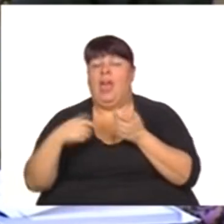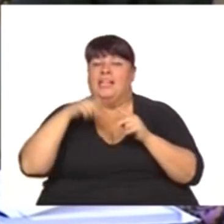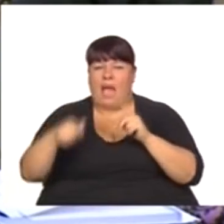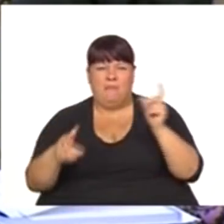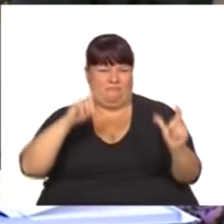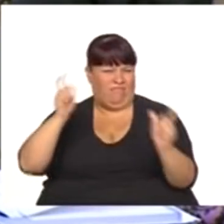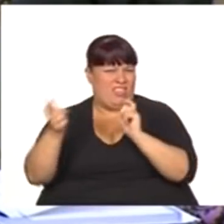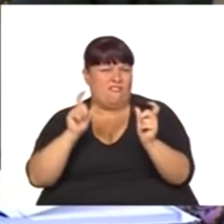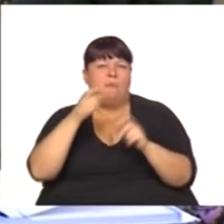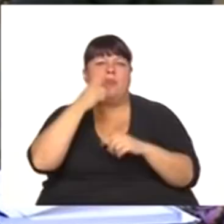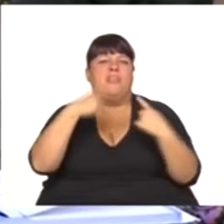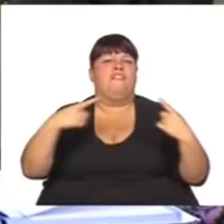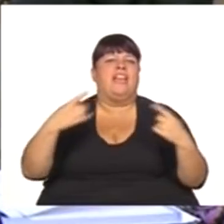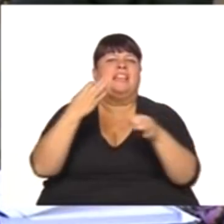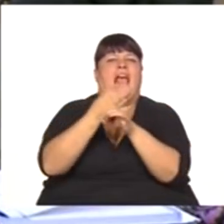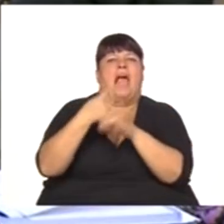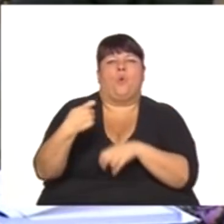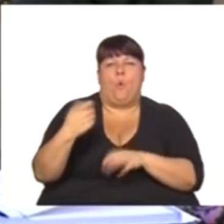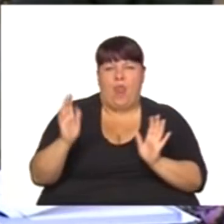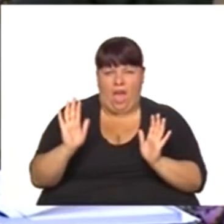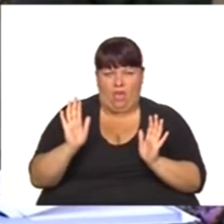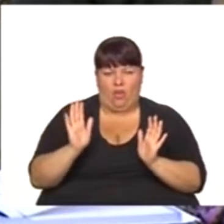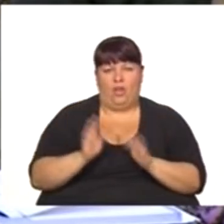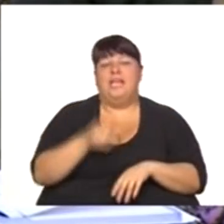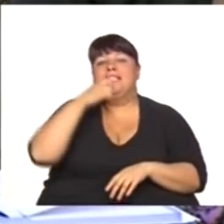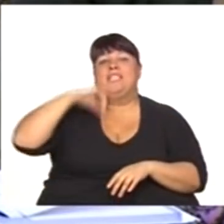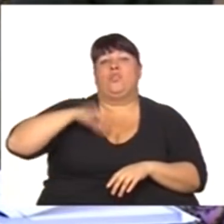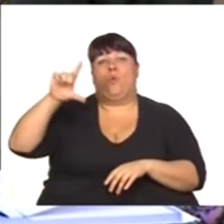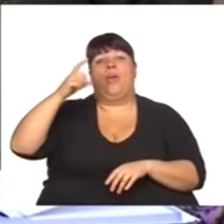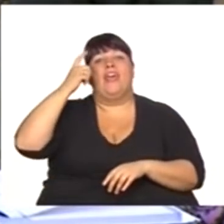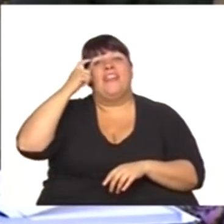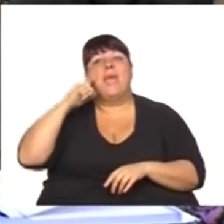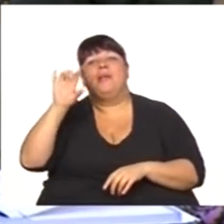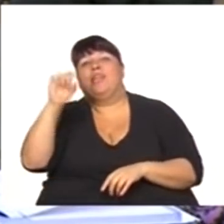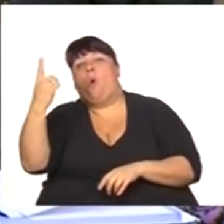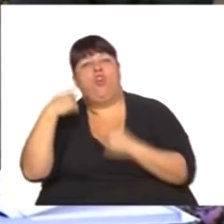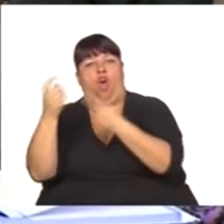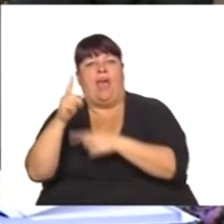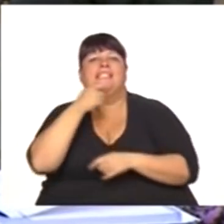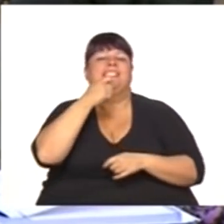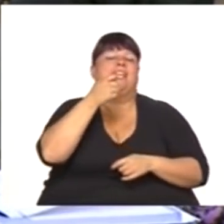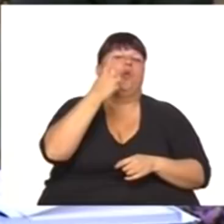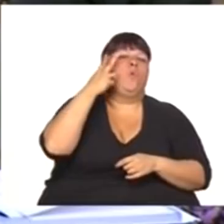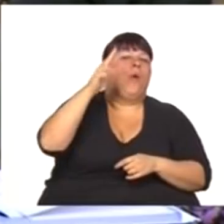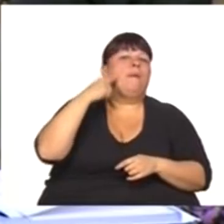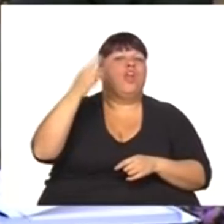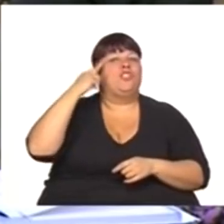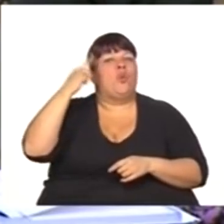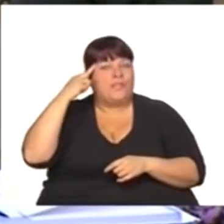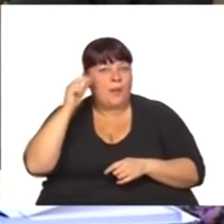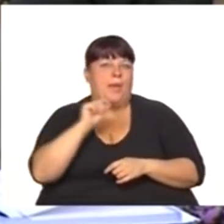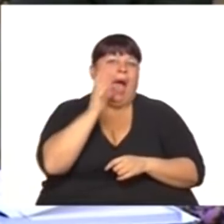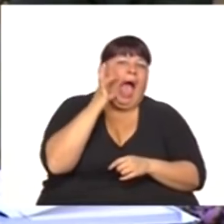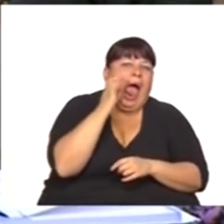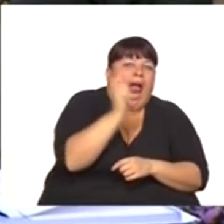haciendo diferencias entre distintos tipos de jubilados. El que gana 10.001 no va a recibir nada, el que gana 9.999 va a